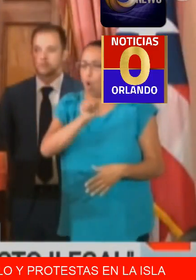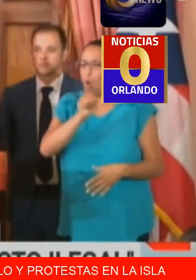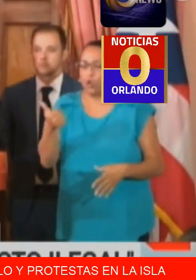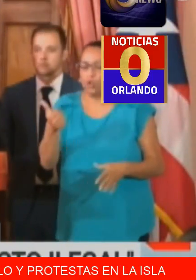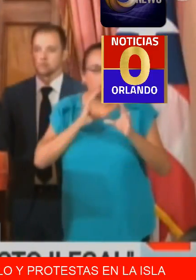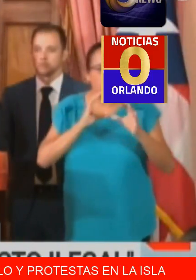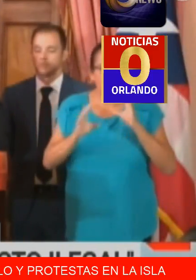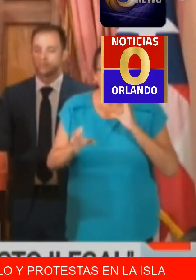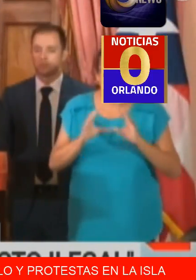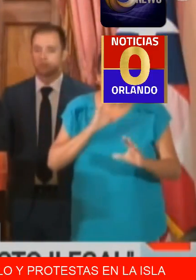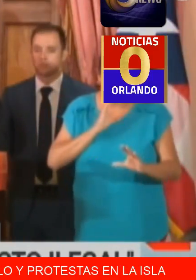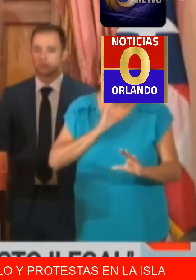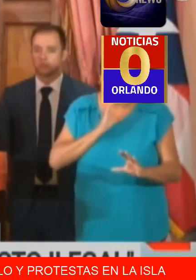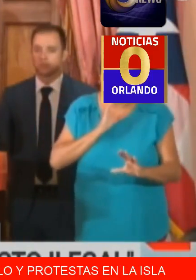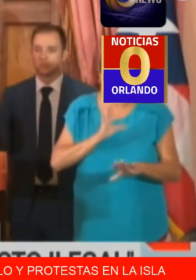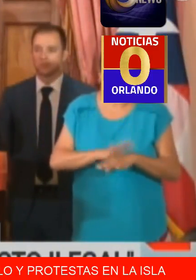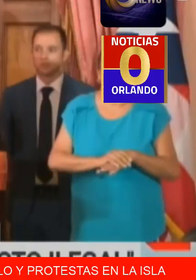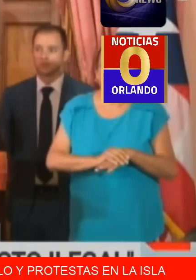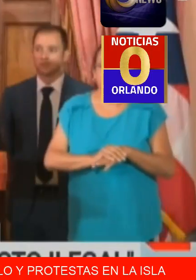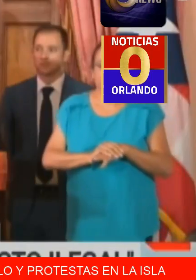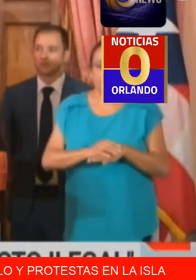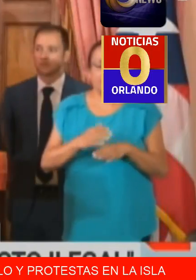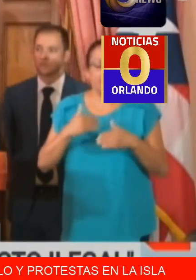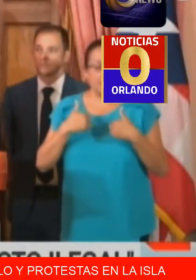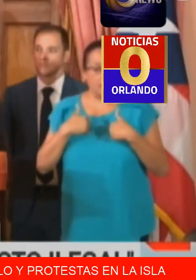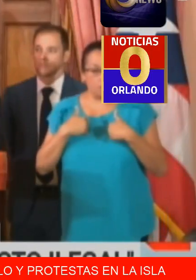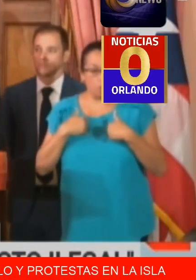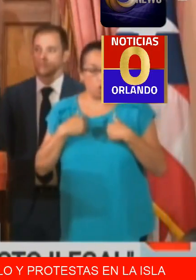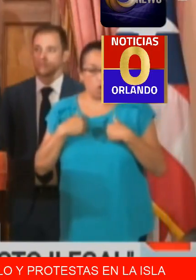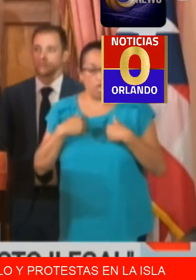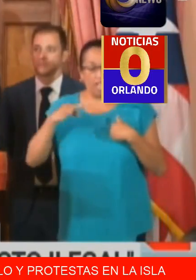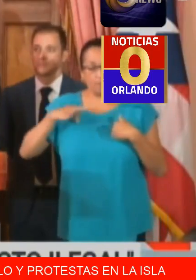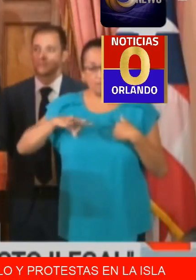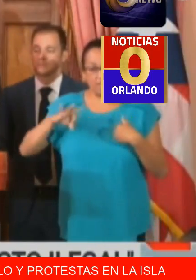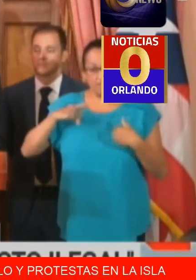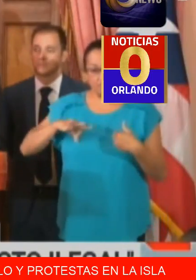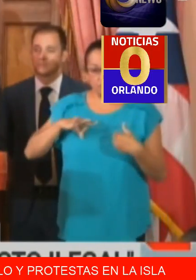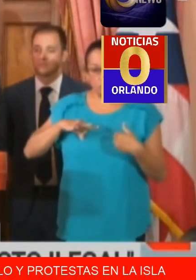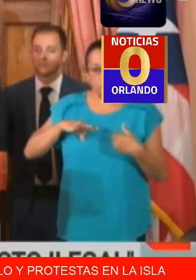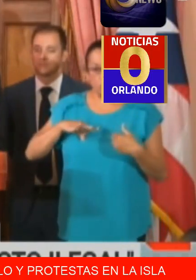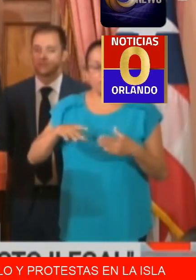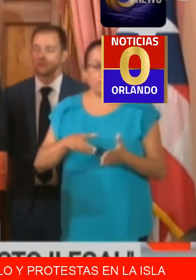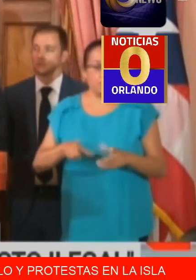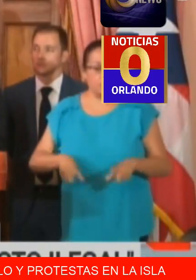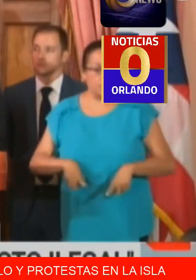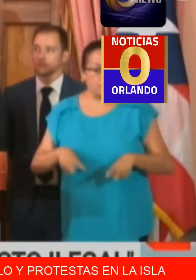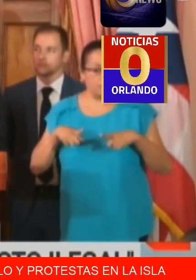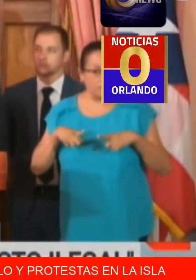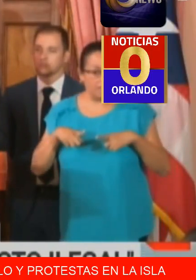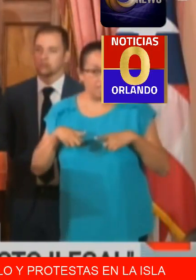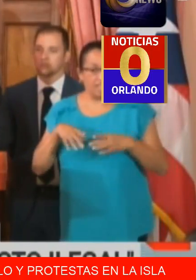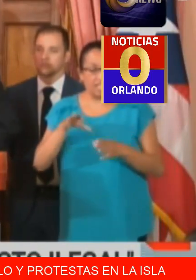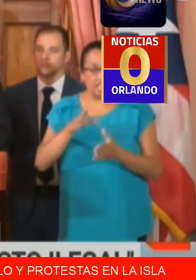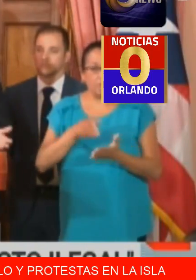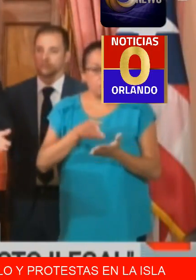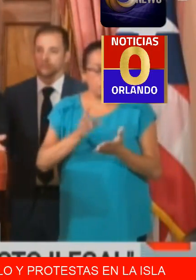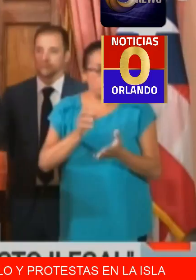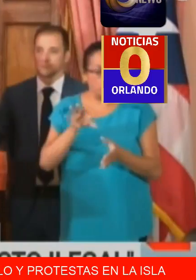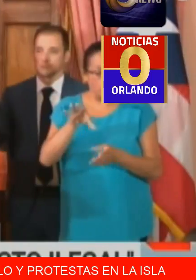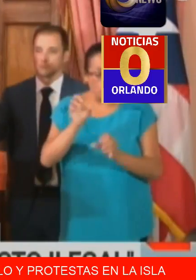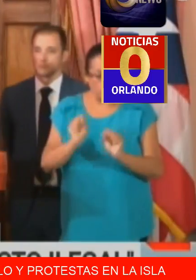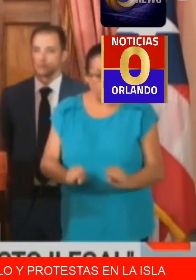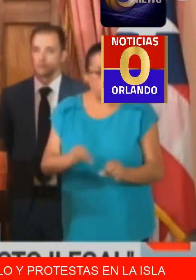Nosotros tenemos el beneficio de que vivimos en una democracia y de que vamos a permitir al pueblo a que escoja su gobernante y de que